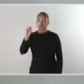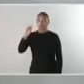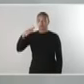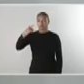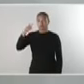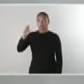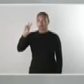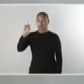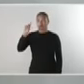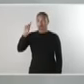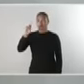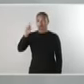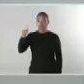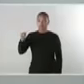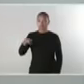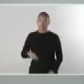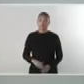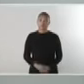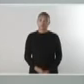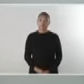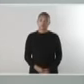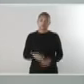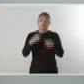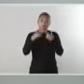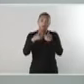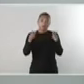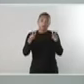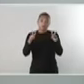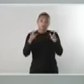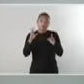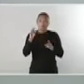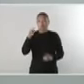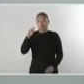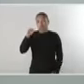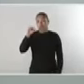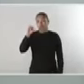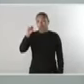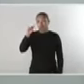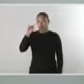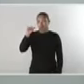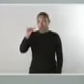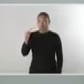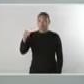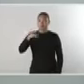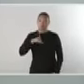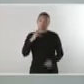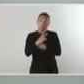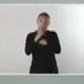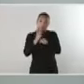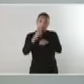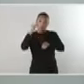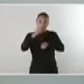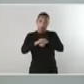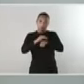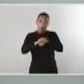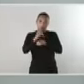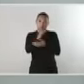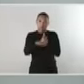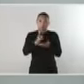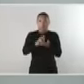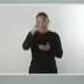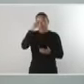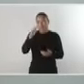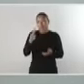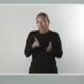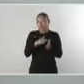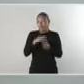Osvaldo Valdez Vargas la libertad de conquista no se implora Yo te invito amigo ciudadano para que de